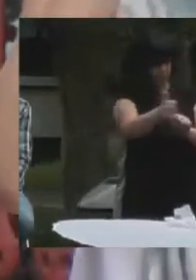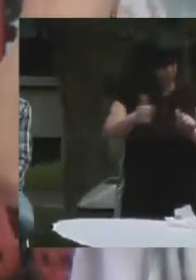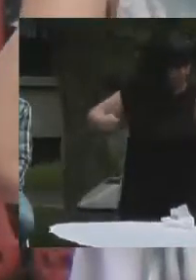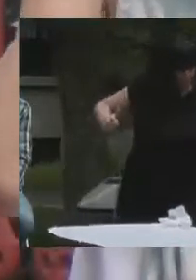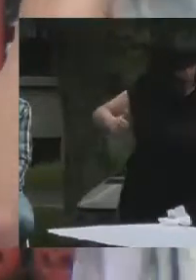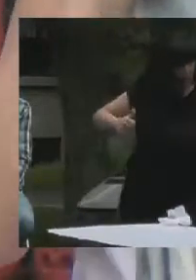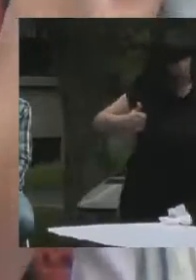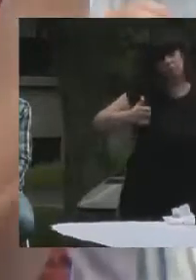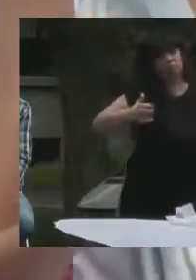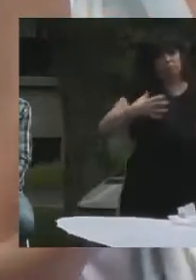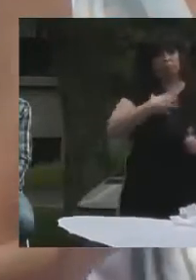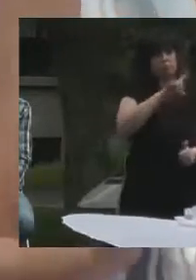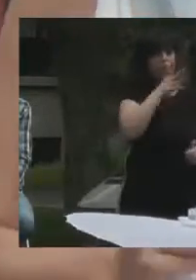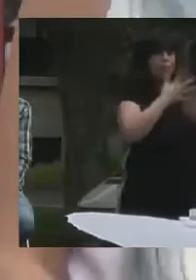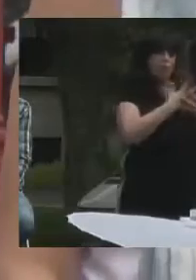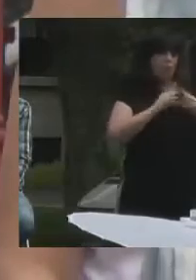vontade propia.